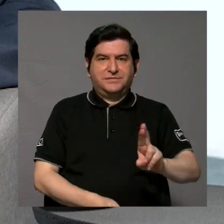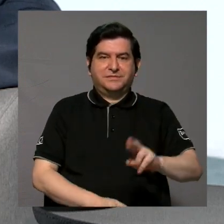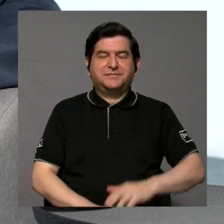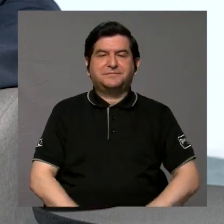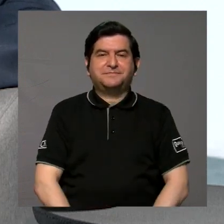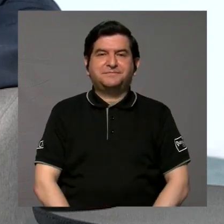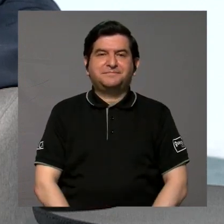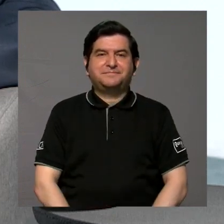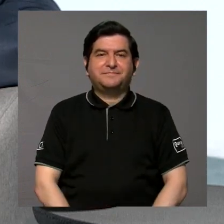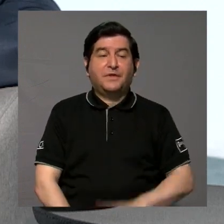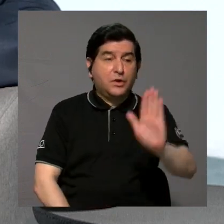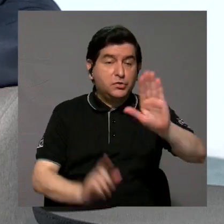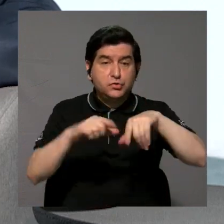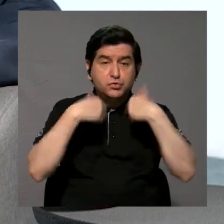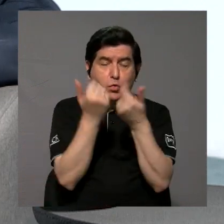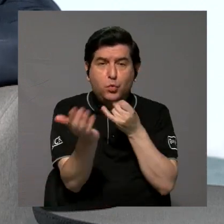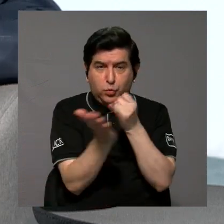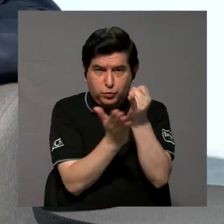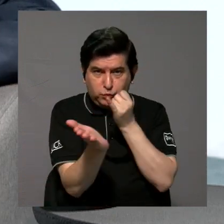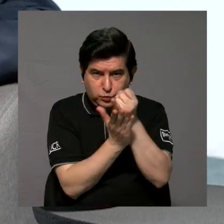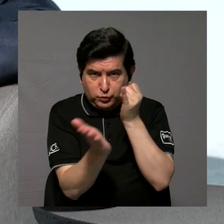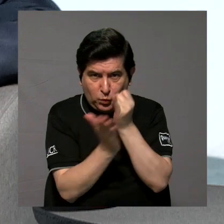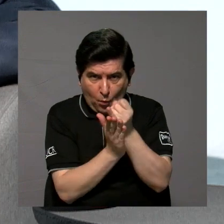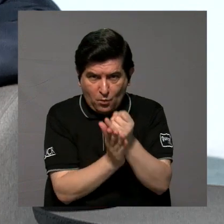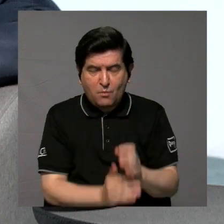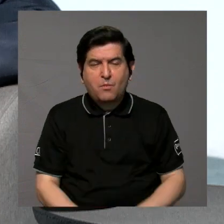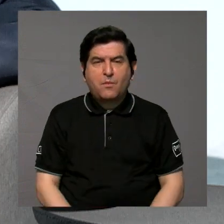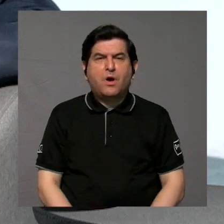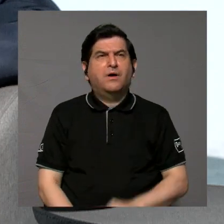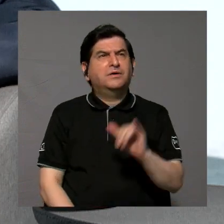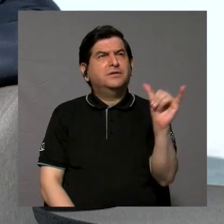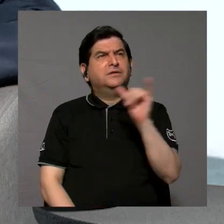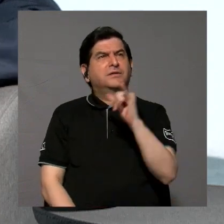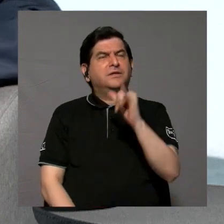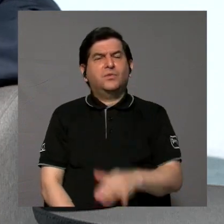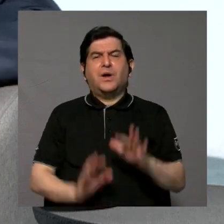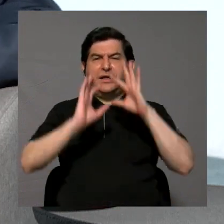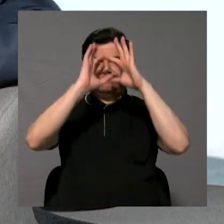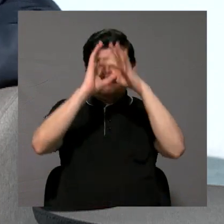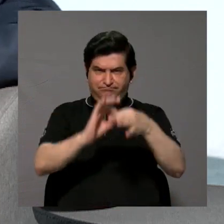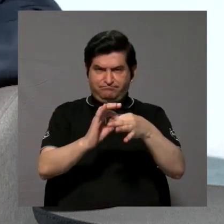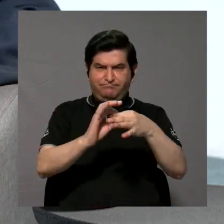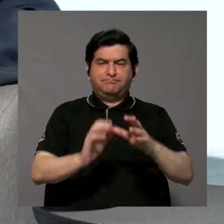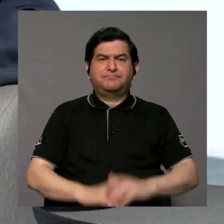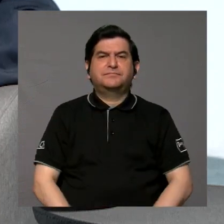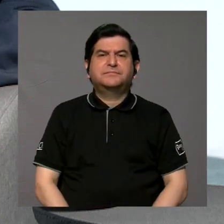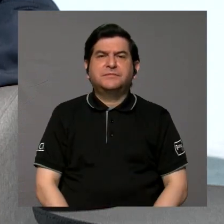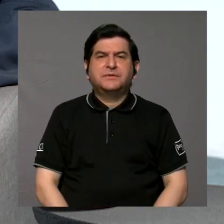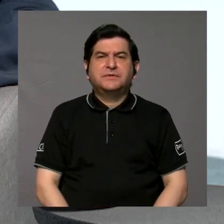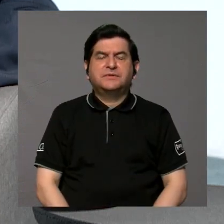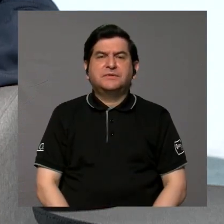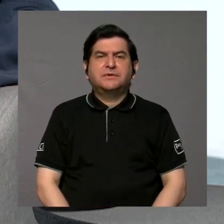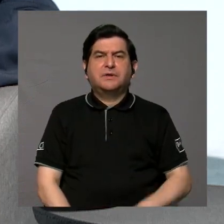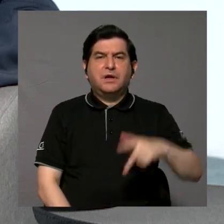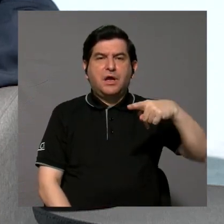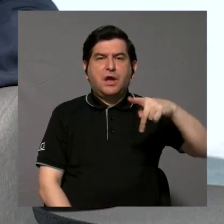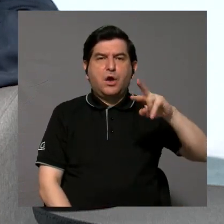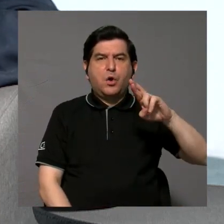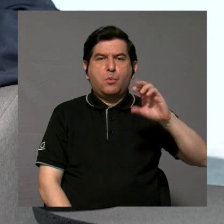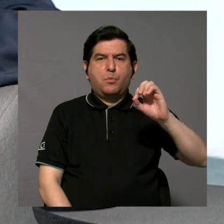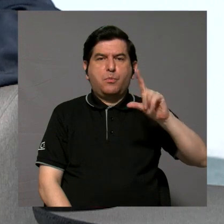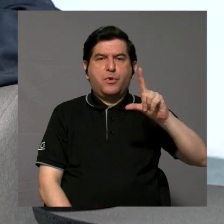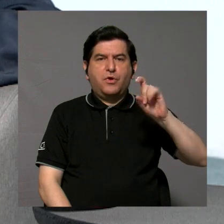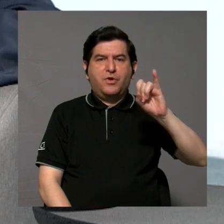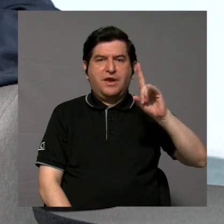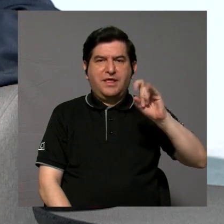Costa Rica. Su grupo de investigación, Francisco, también está relacionado con el PROLEDI, el